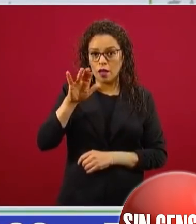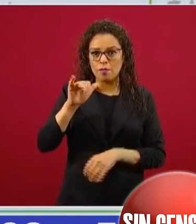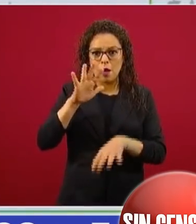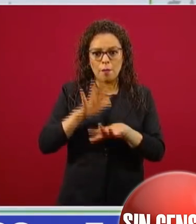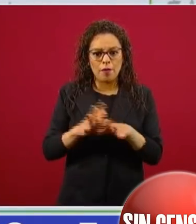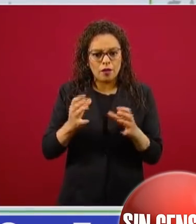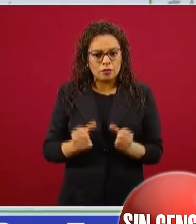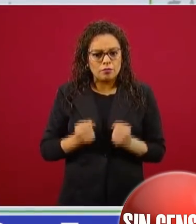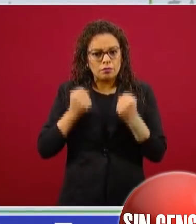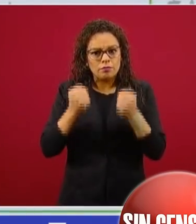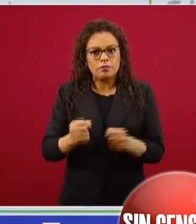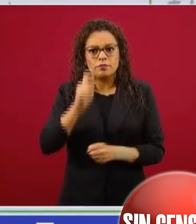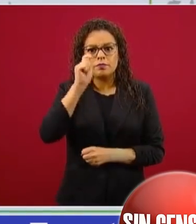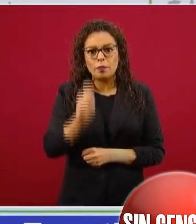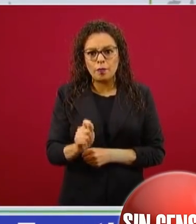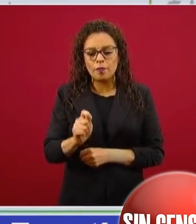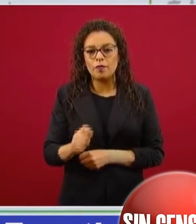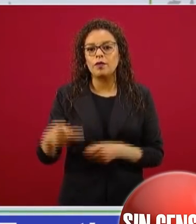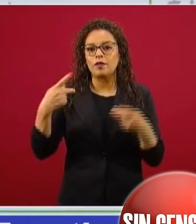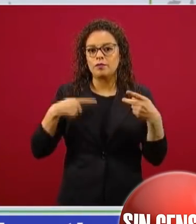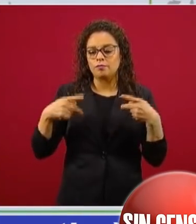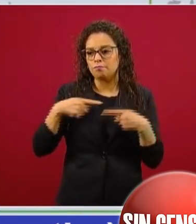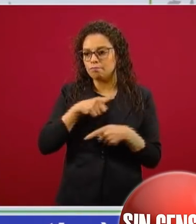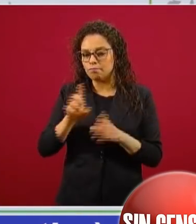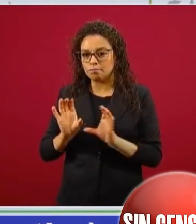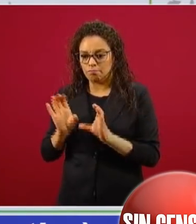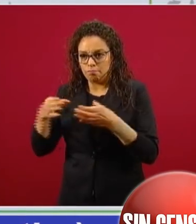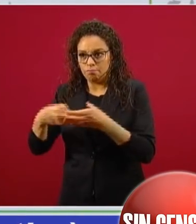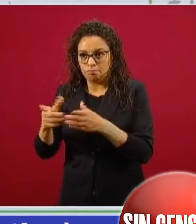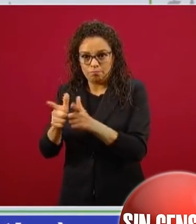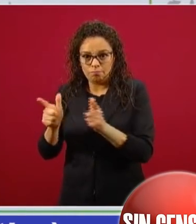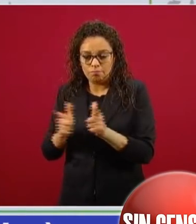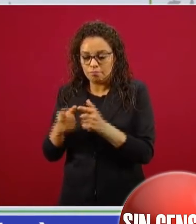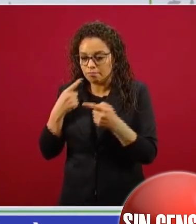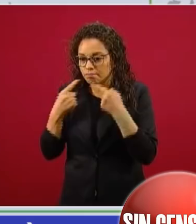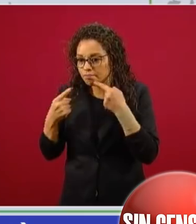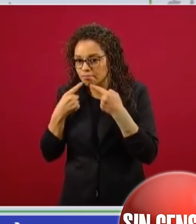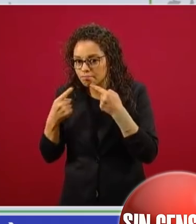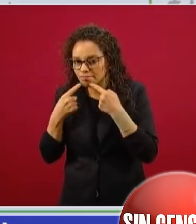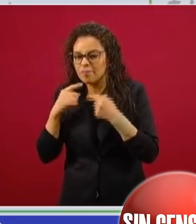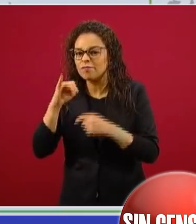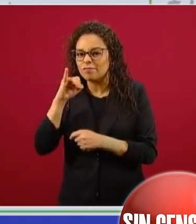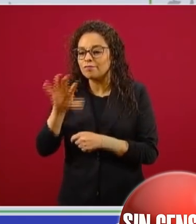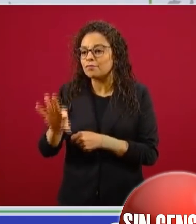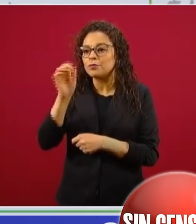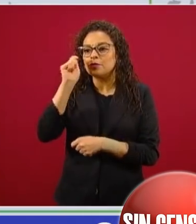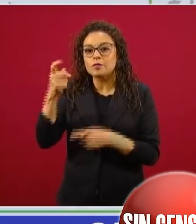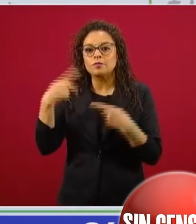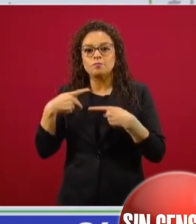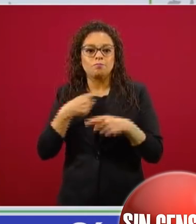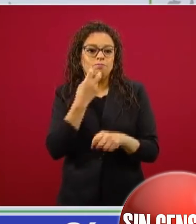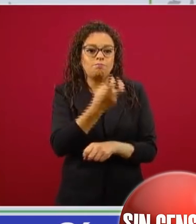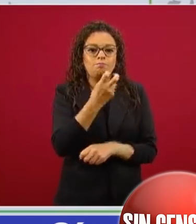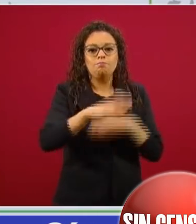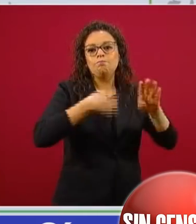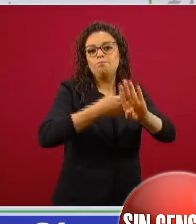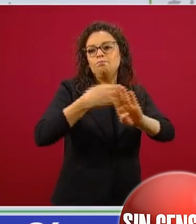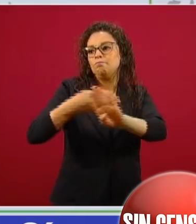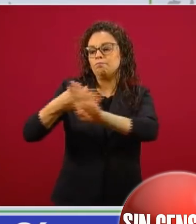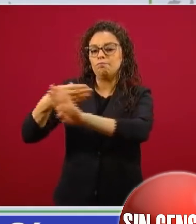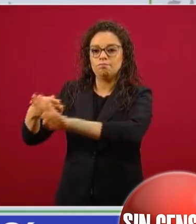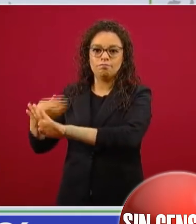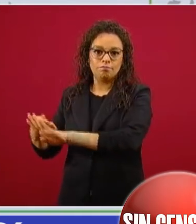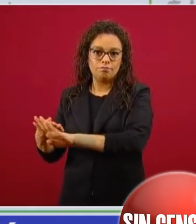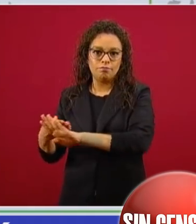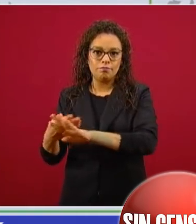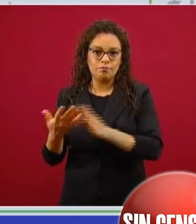conspiración. Y también ustedes habrán escuchado en en YouTube o en